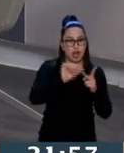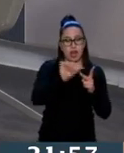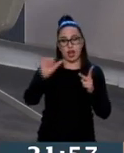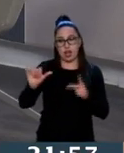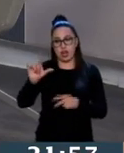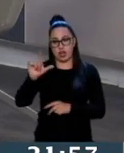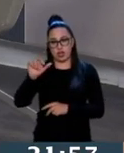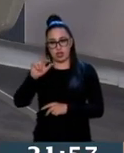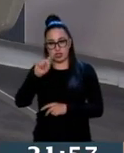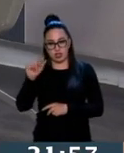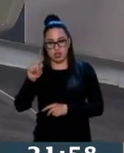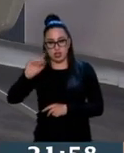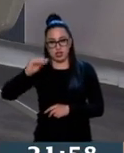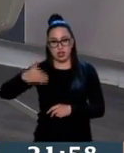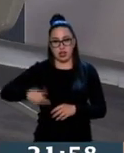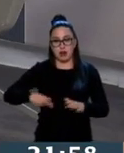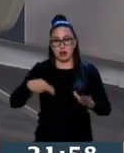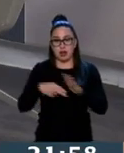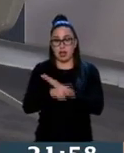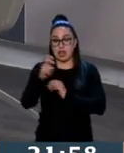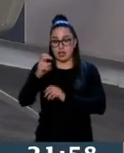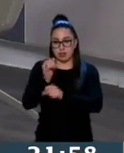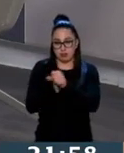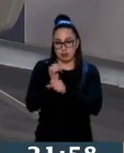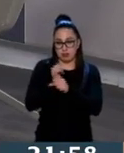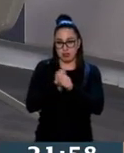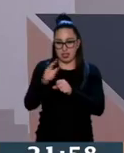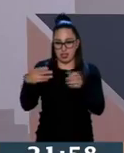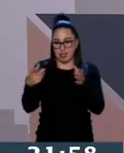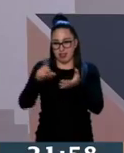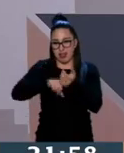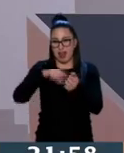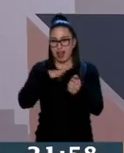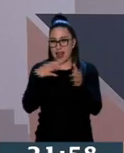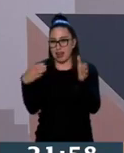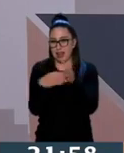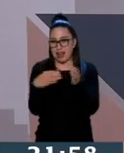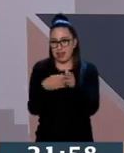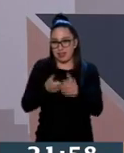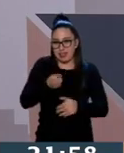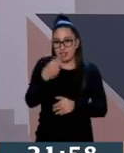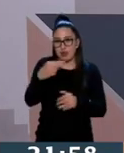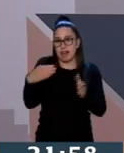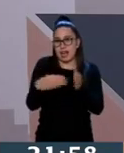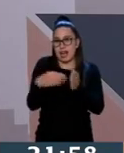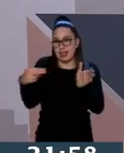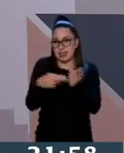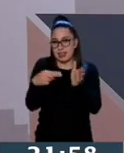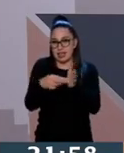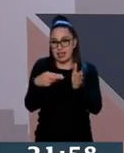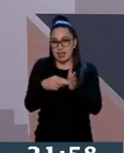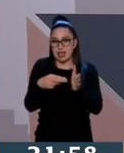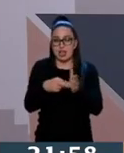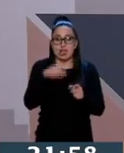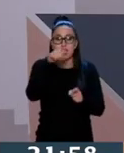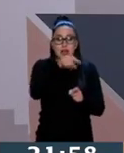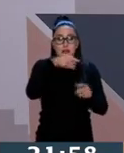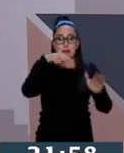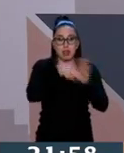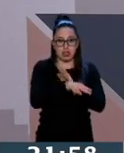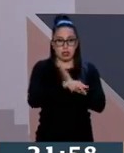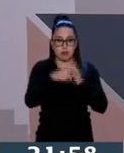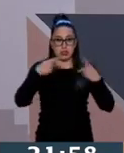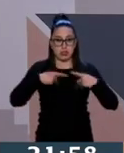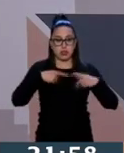Raza, pues se investigó en la caja negra. Recuerdas que la habían sustraído sin que la fiscalía estuviera ahí.